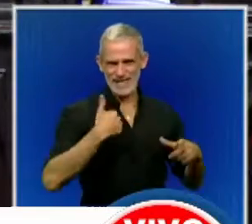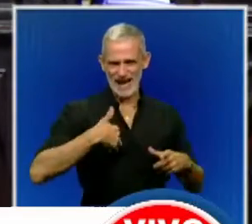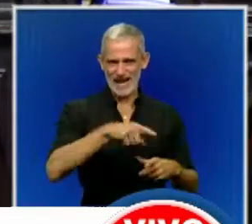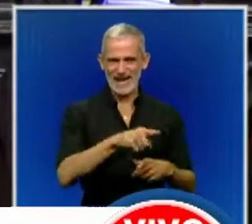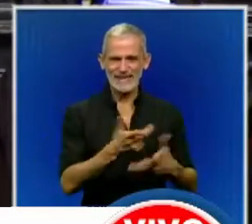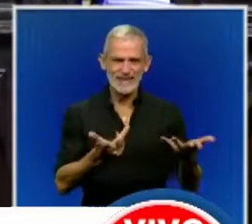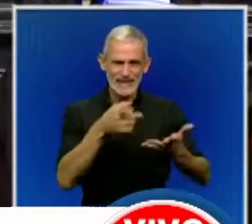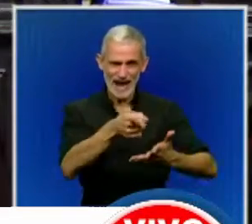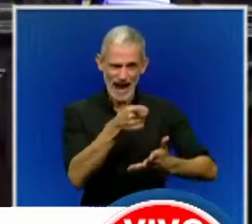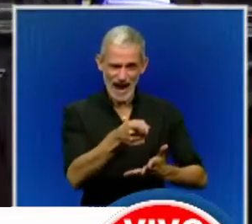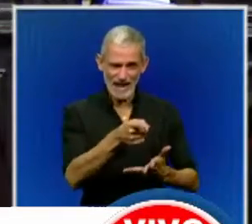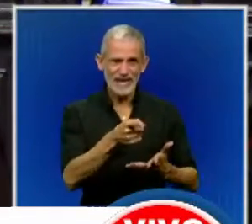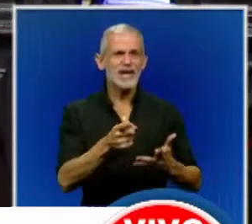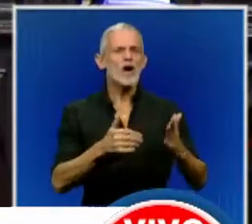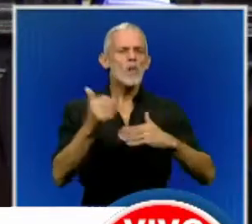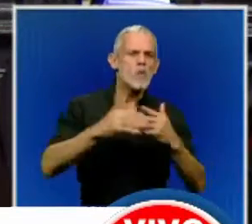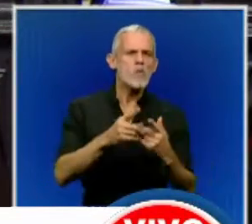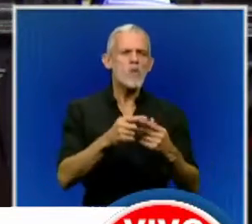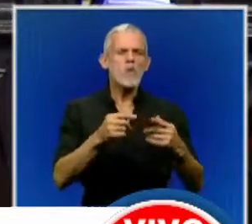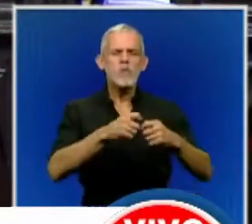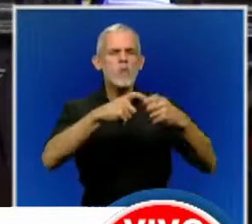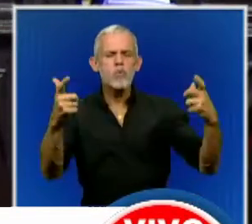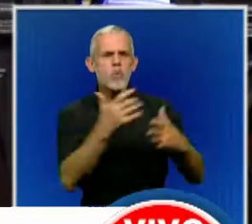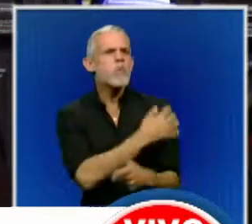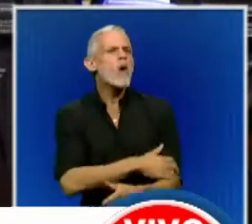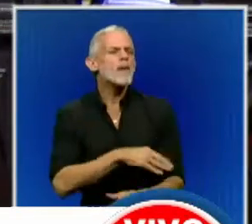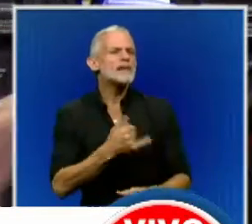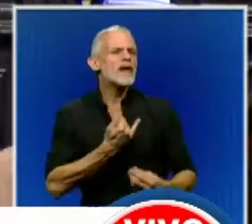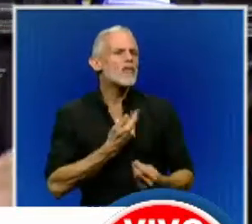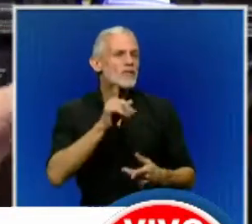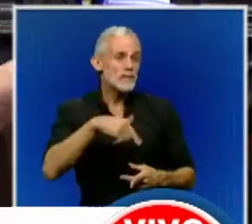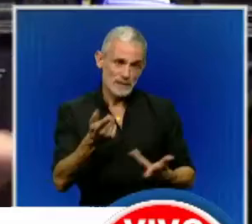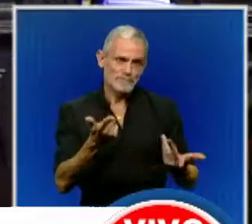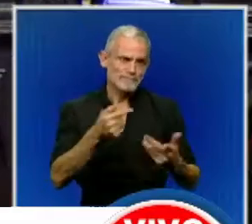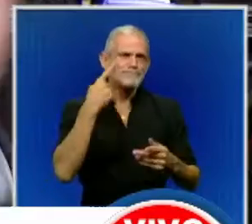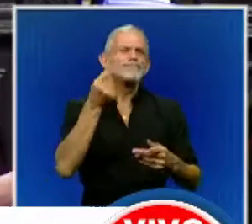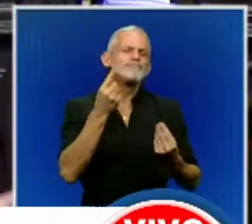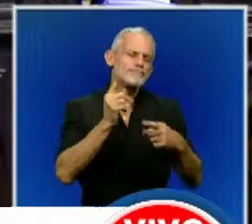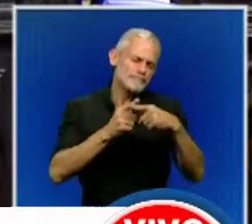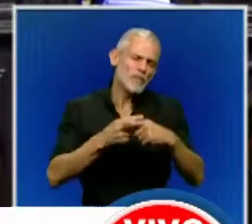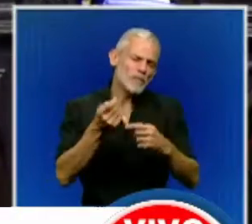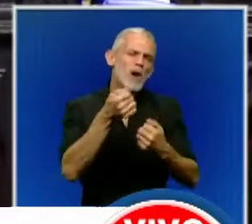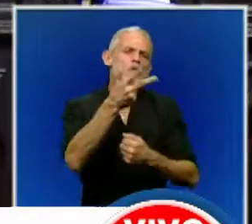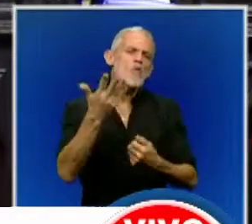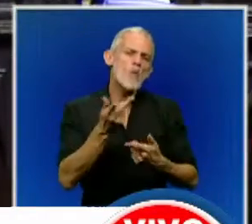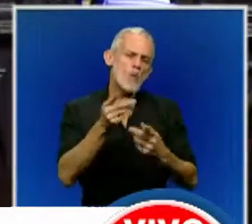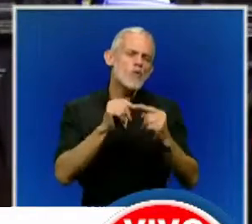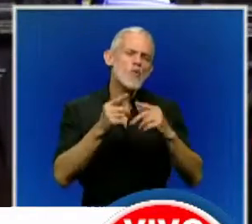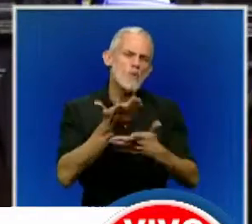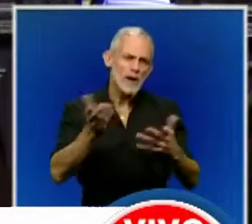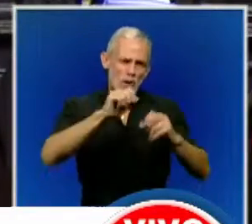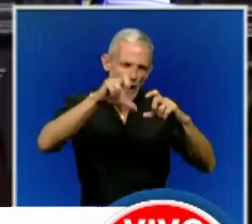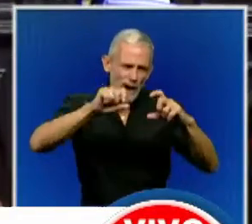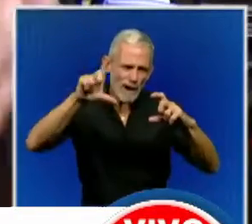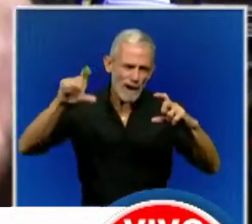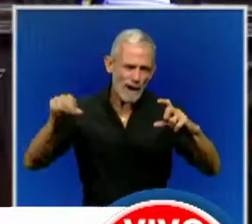el principal constructor de pobres, nada más hay que ver las estadísticas, hay que ver las cifras, son